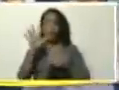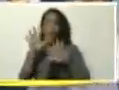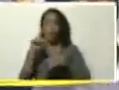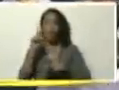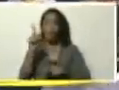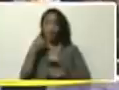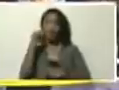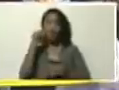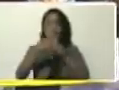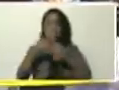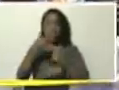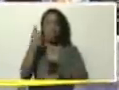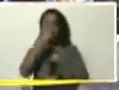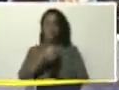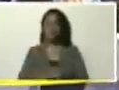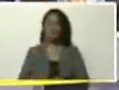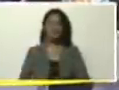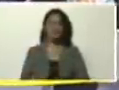mira.